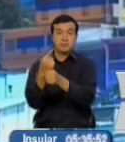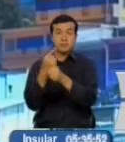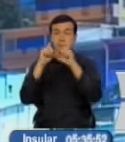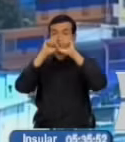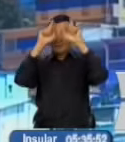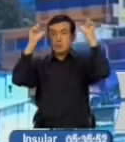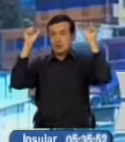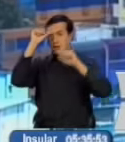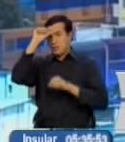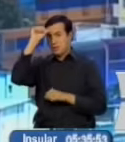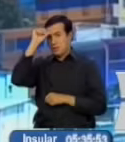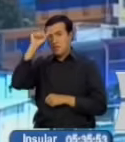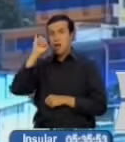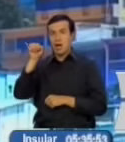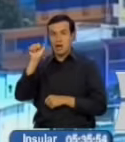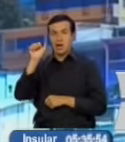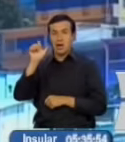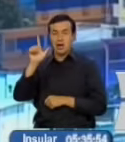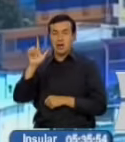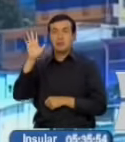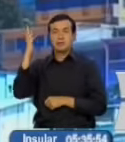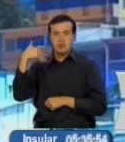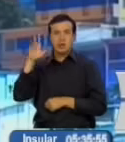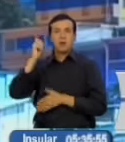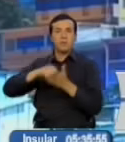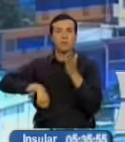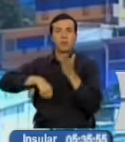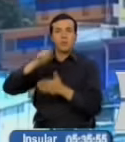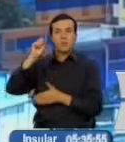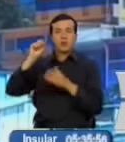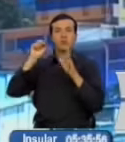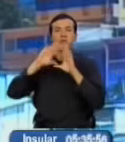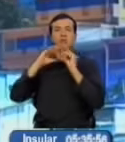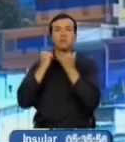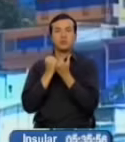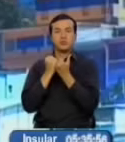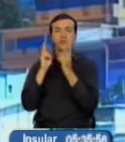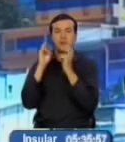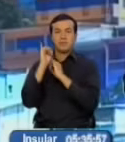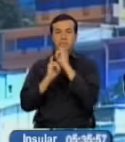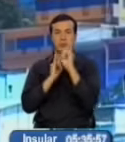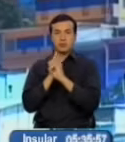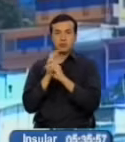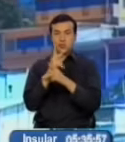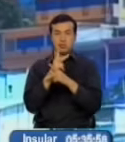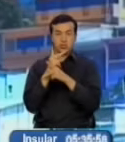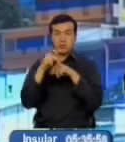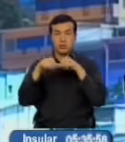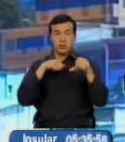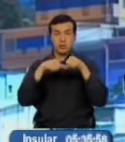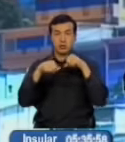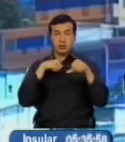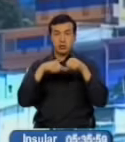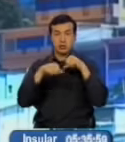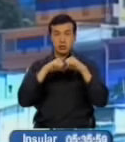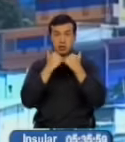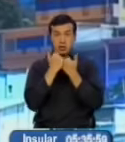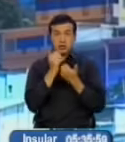empresa india HAL fue aprobado por la Comisión de Asuntos Internacionales y se encuentra ya en manos del Consejo de Administración